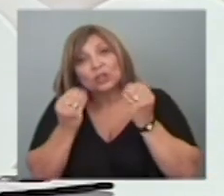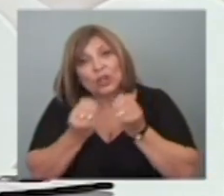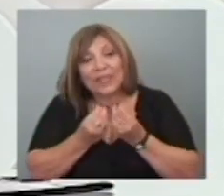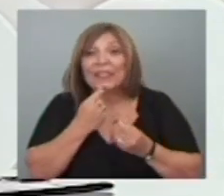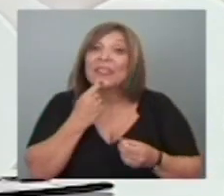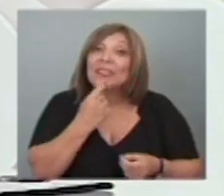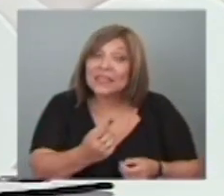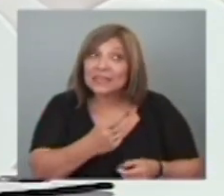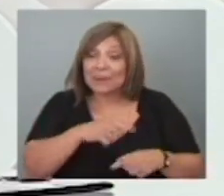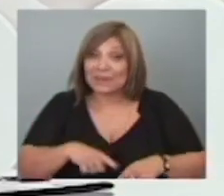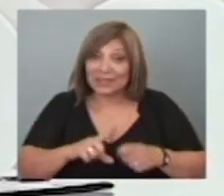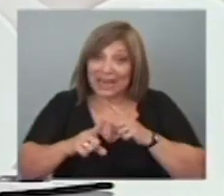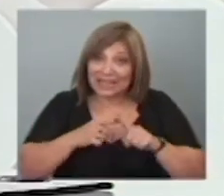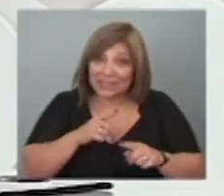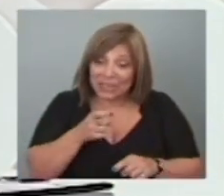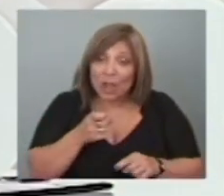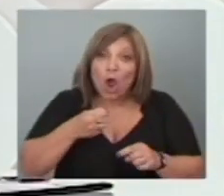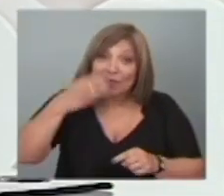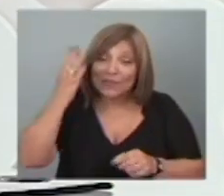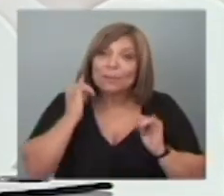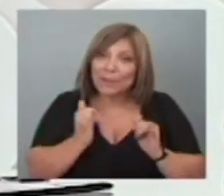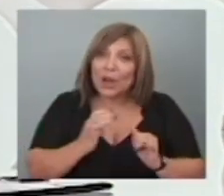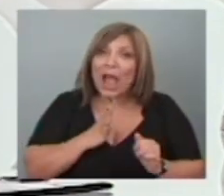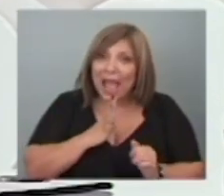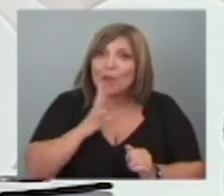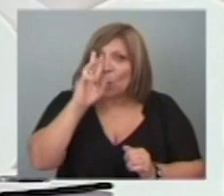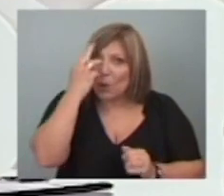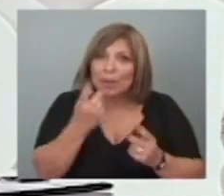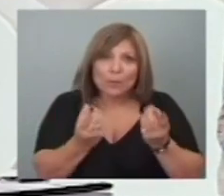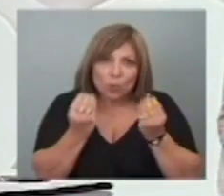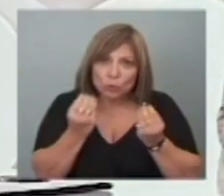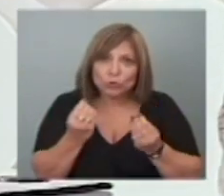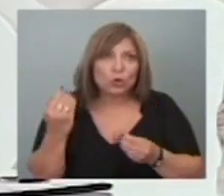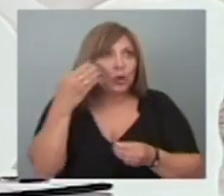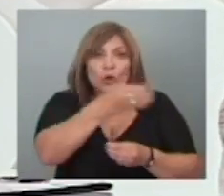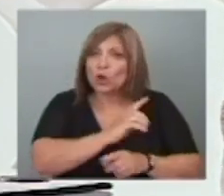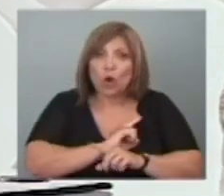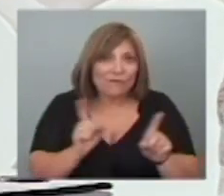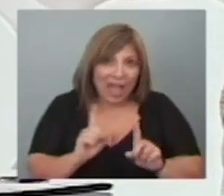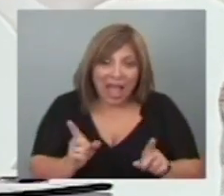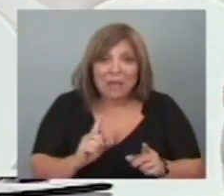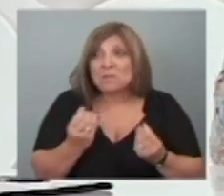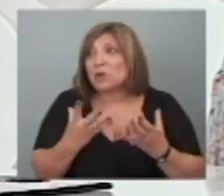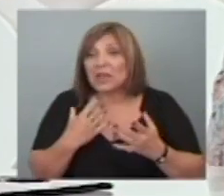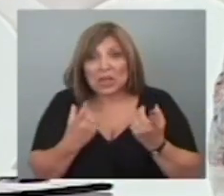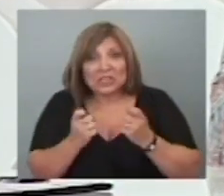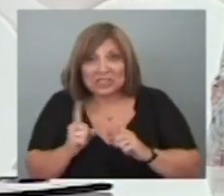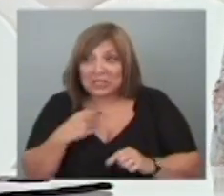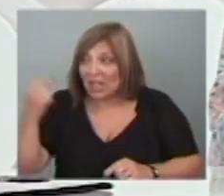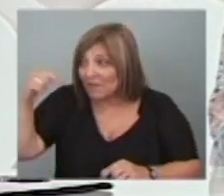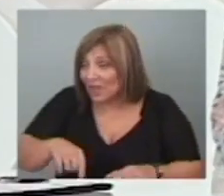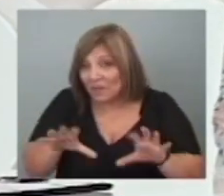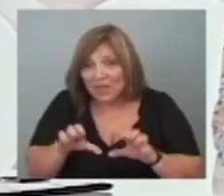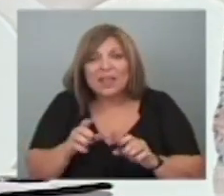maneja Cancillería, que es la cifra oficial, pero también hay una cantidad de uruguayos que no necesariamente pasan por Cancillería porque no hay necesidad, sino que